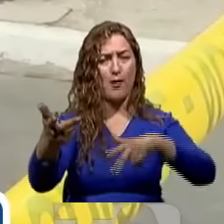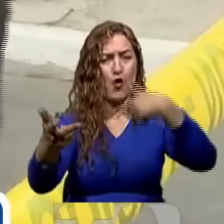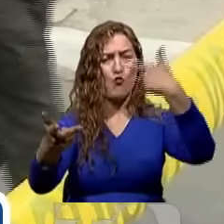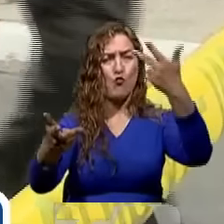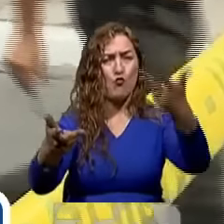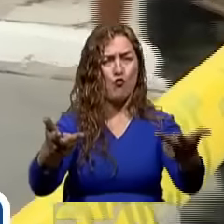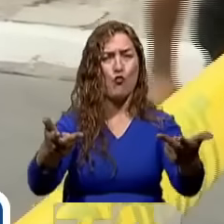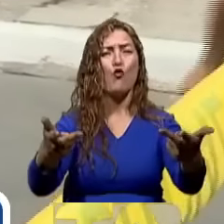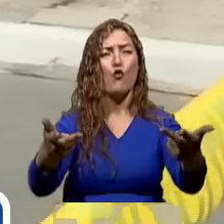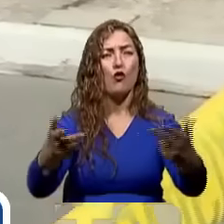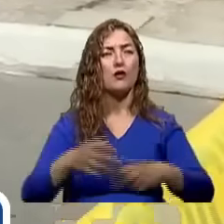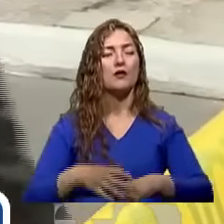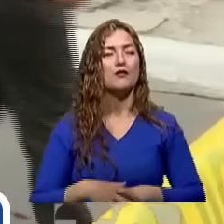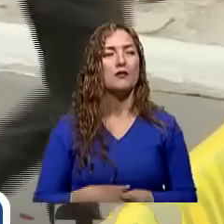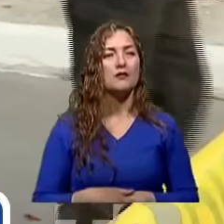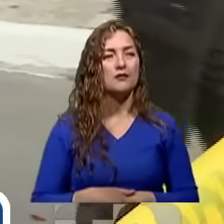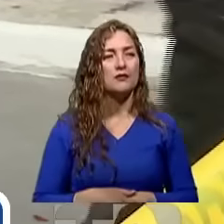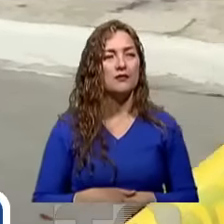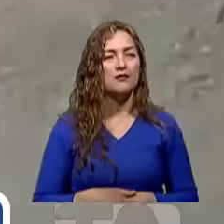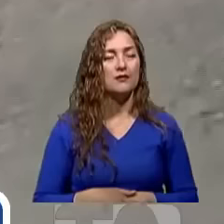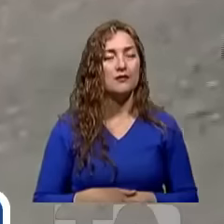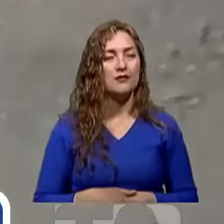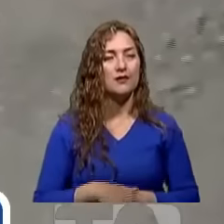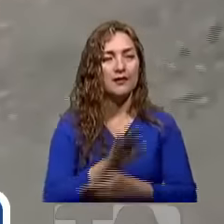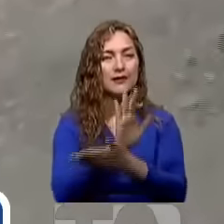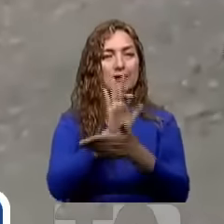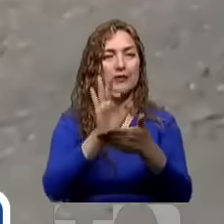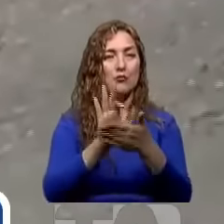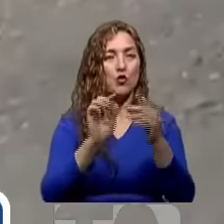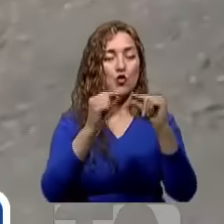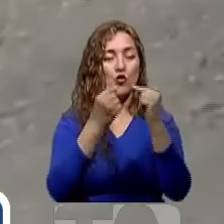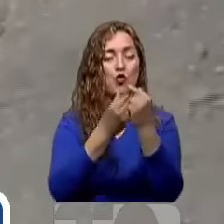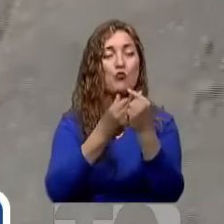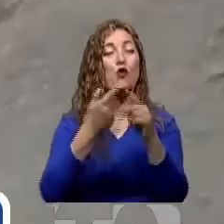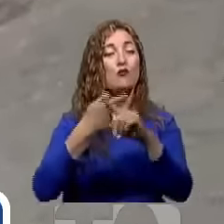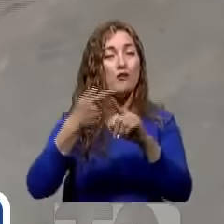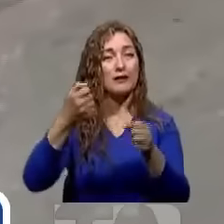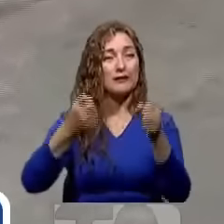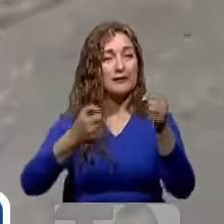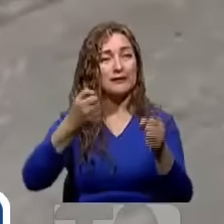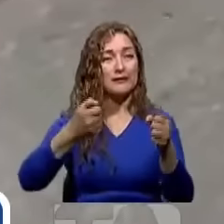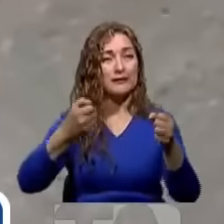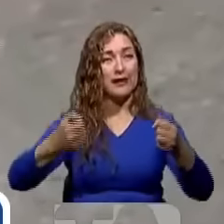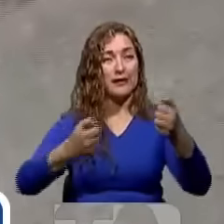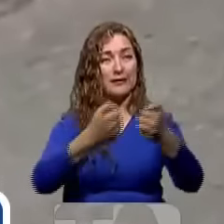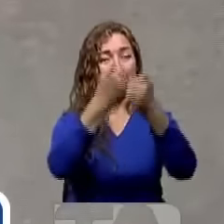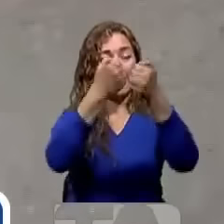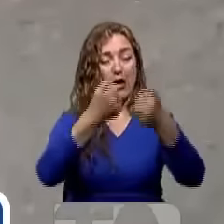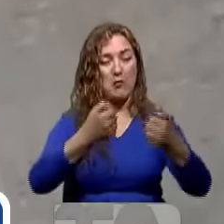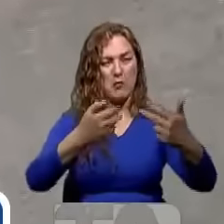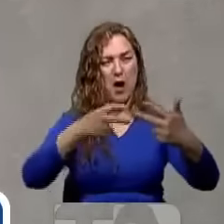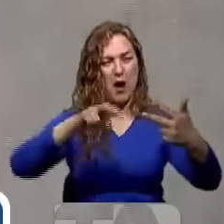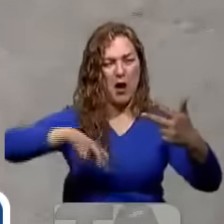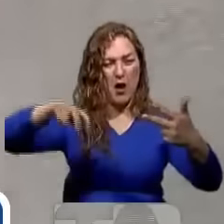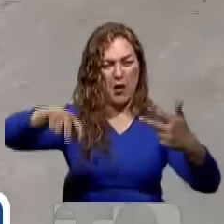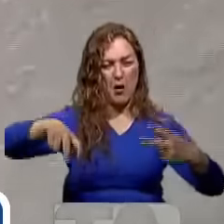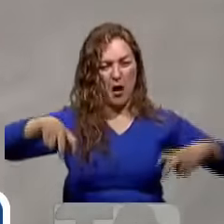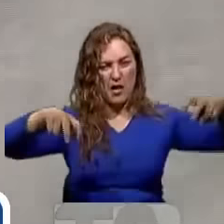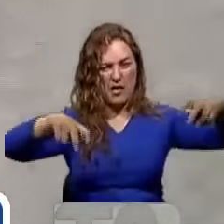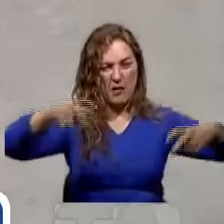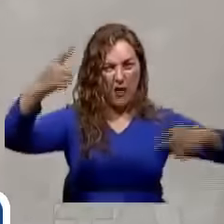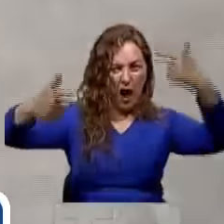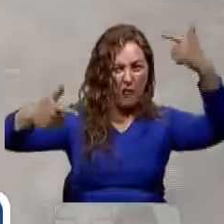terminó volcado y, según versión de los moradores, varios antisociales salieron de los vehículos que colisionaron. Así lo confirmó la Policía